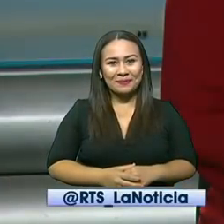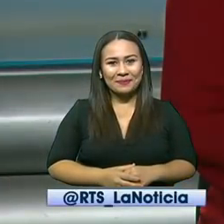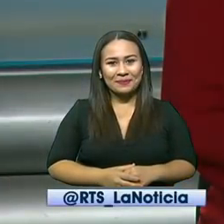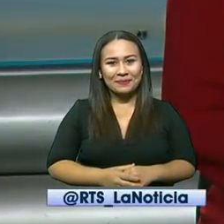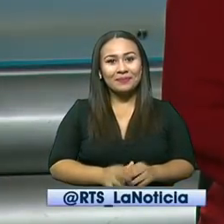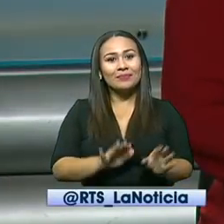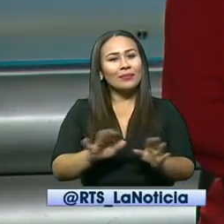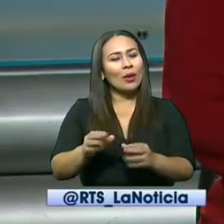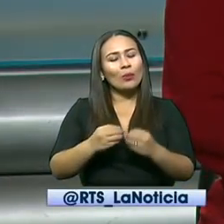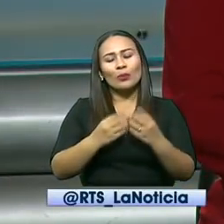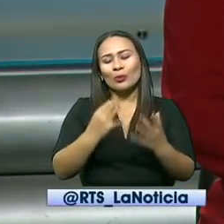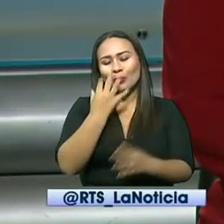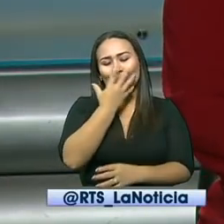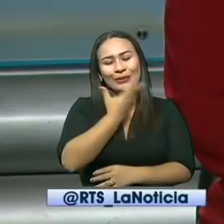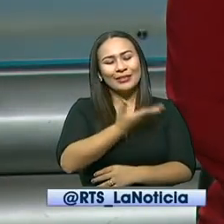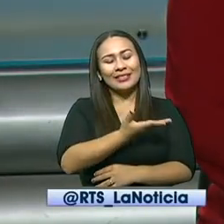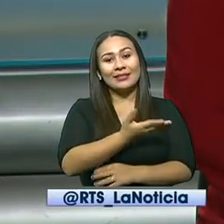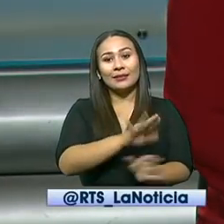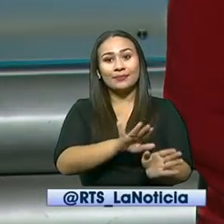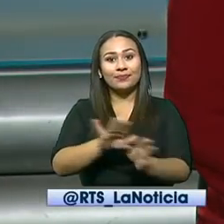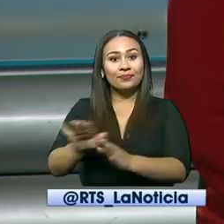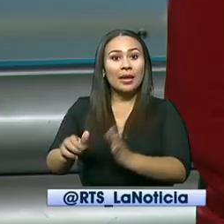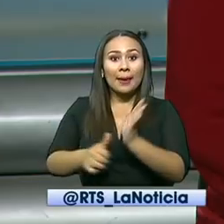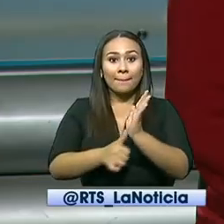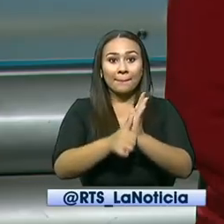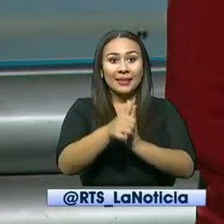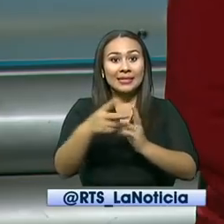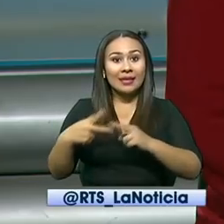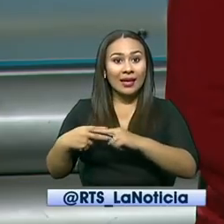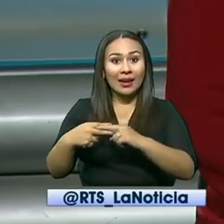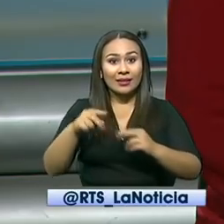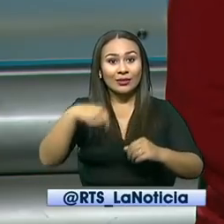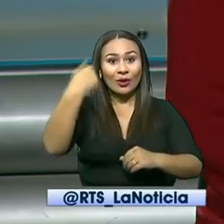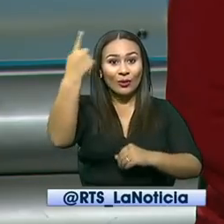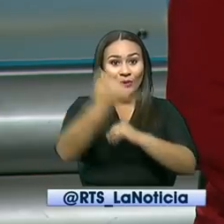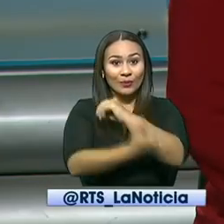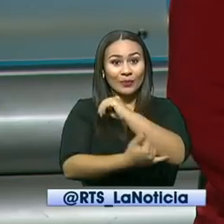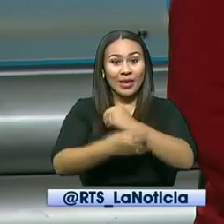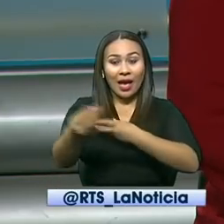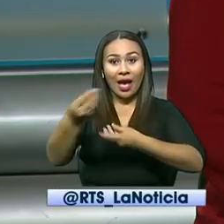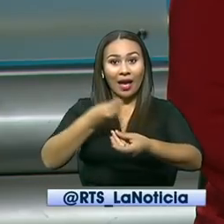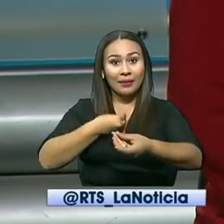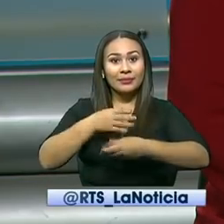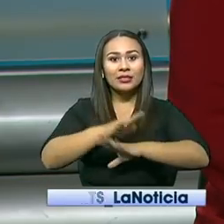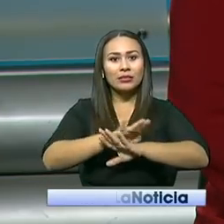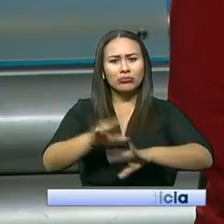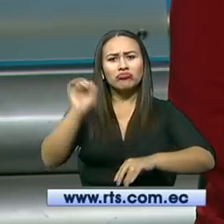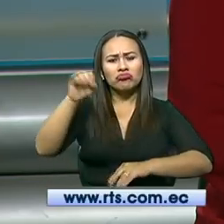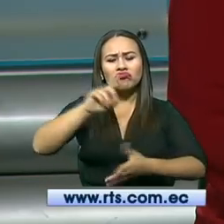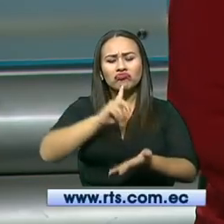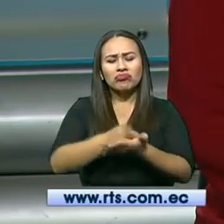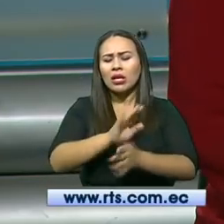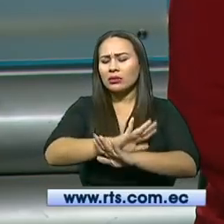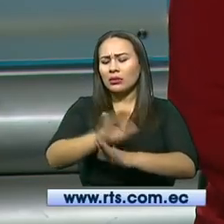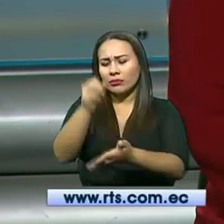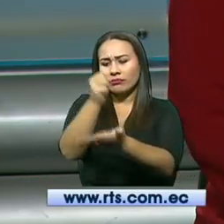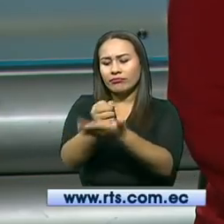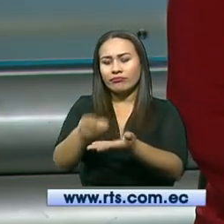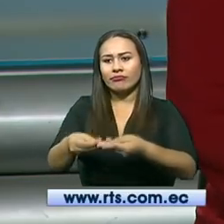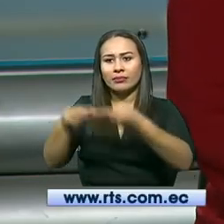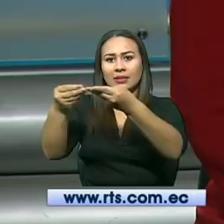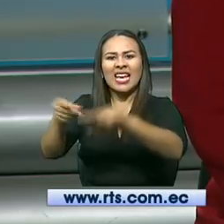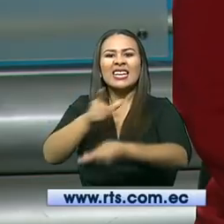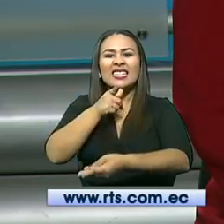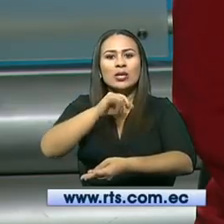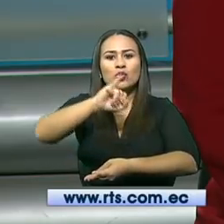Sin duda muy conmovedor. La ministra de Relaciones Exteriores confirmó que se concedió a Julian Assange, creador de WikiLeaks,